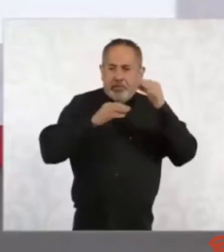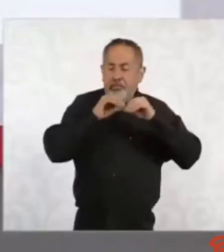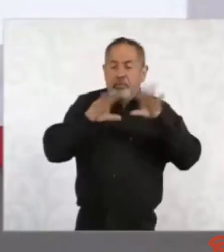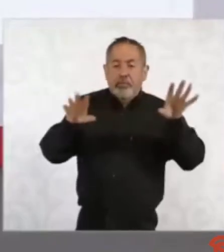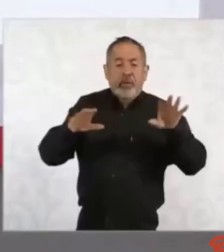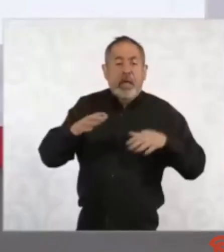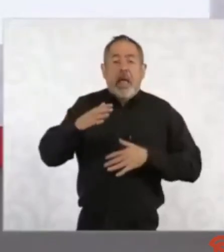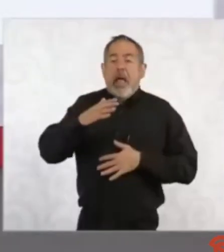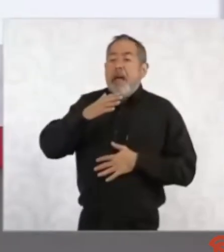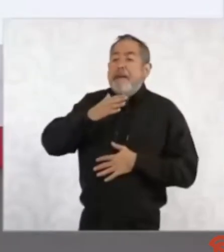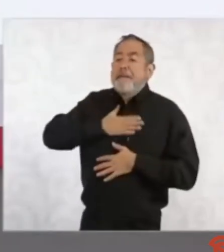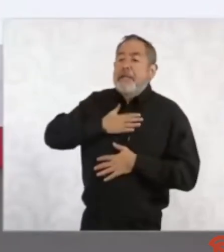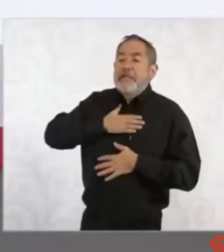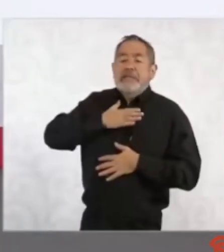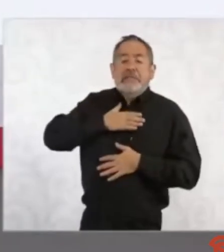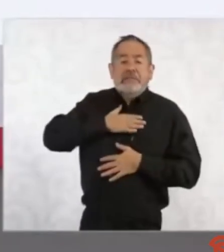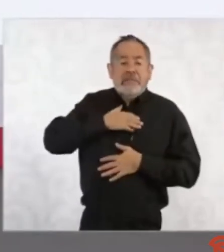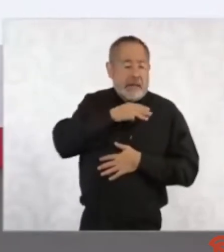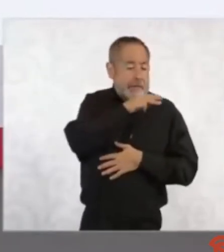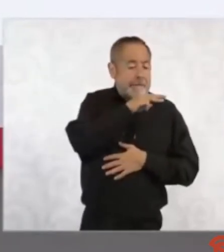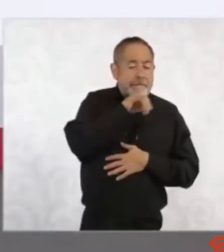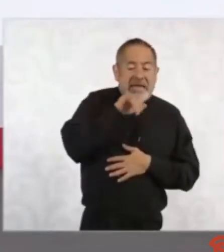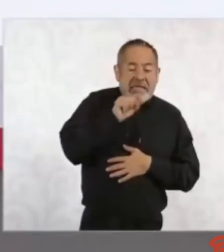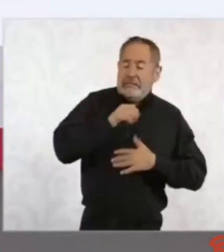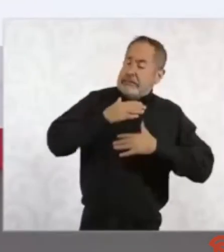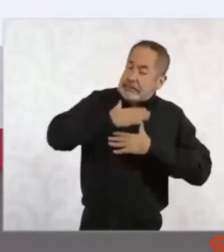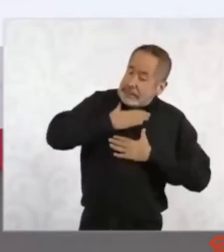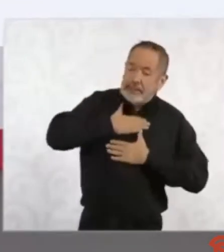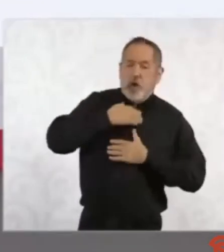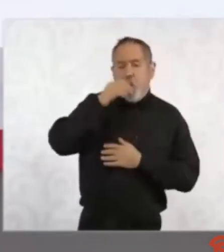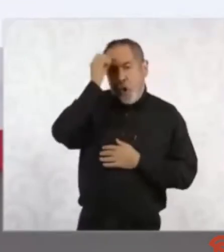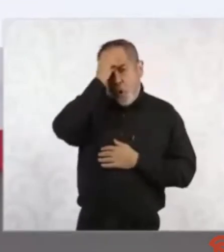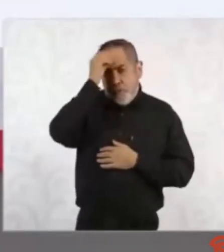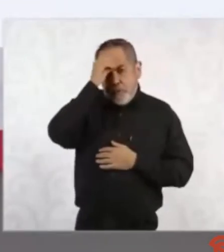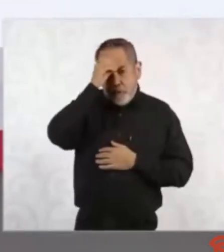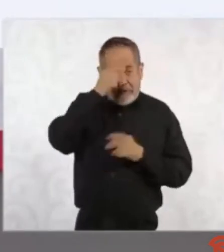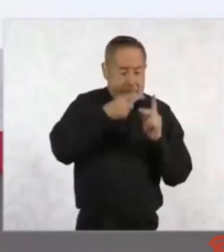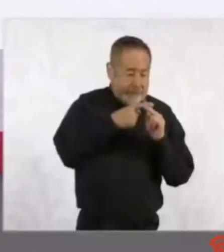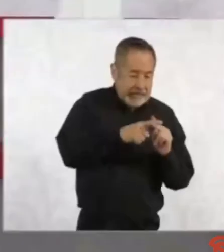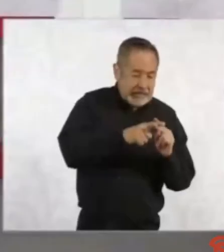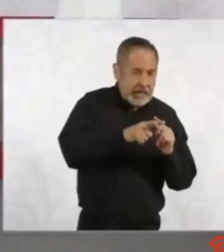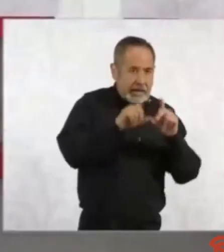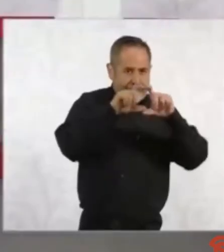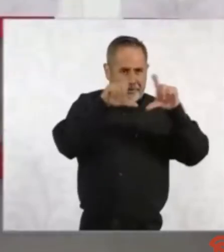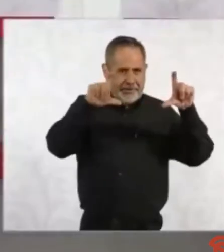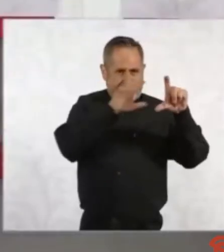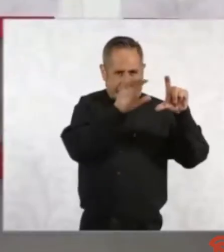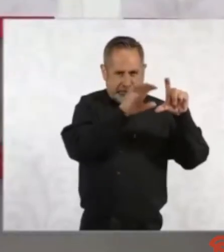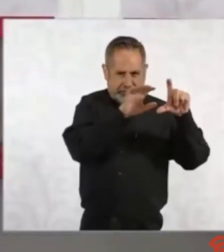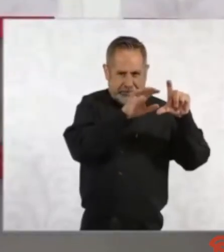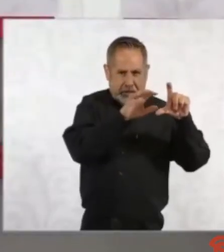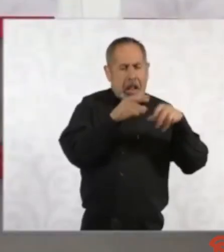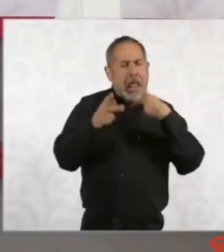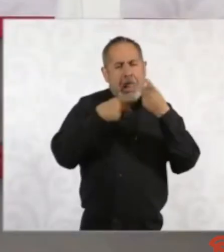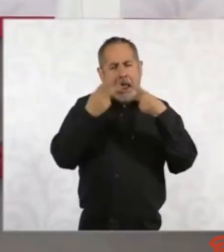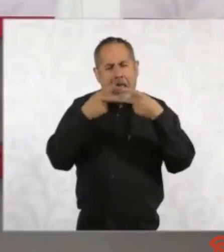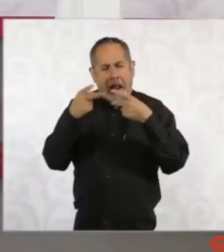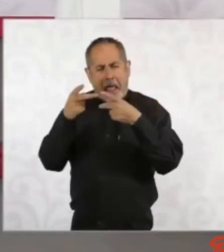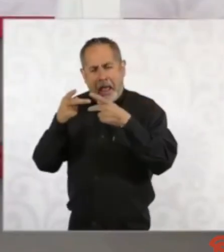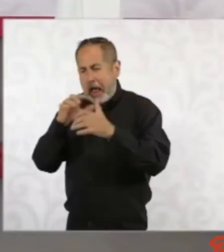principalmente sus opiniones al inicio y al final del programa. Y lo mismo en el caso de